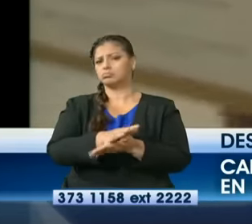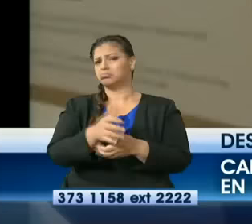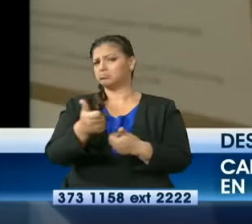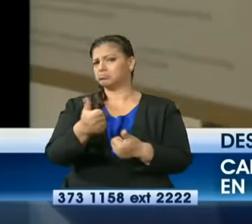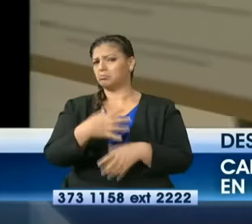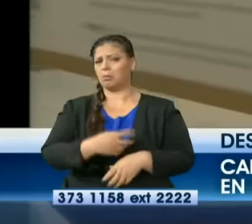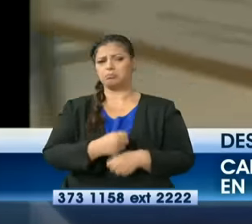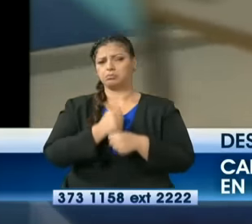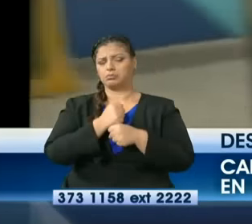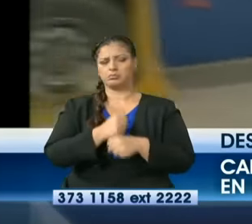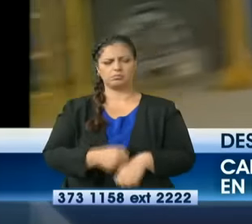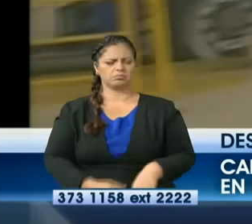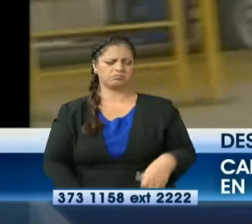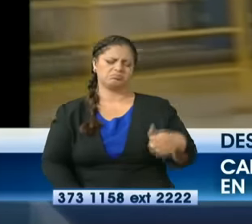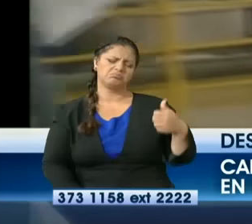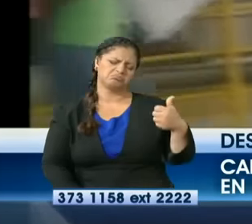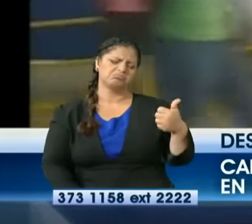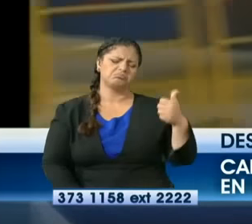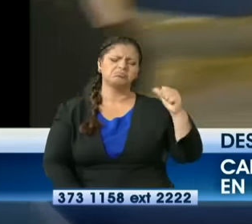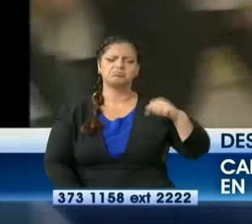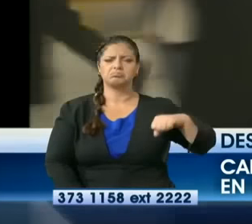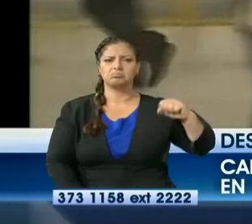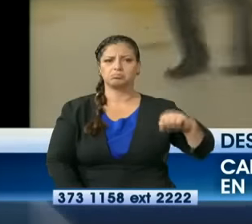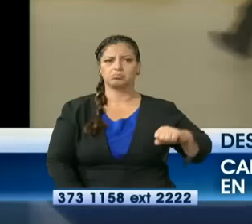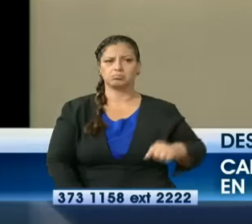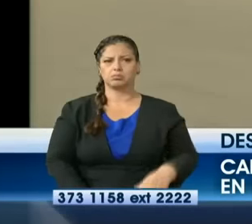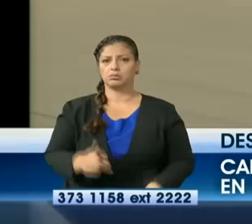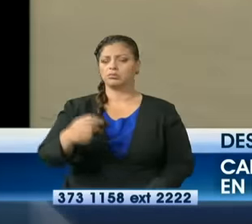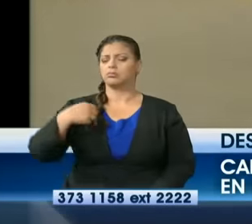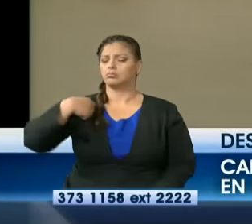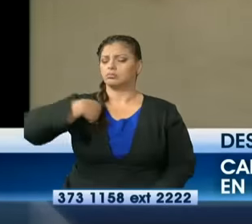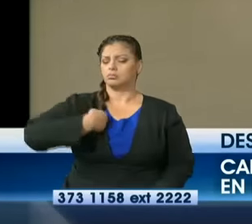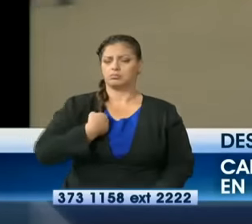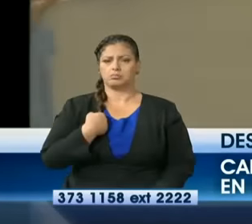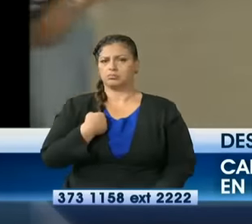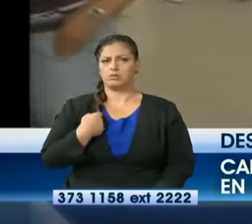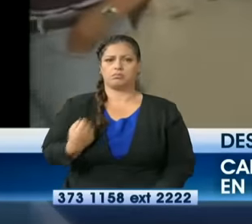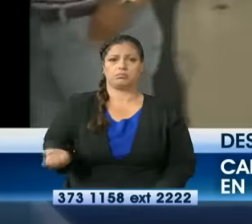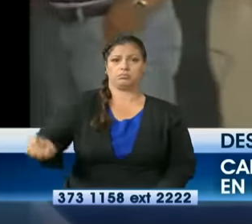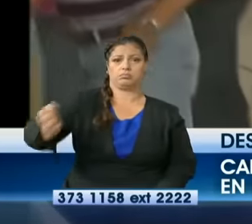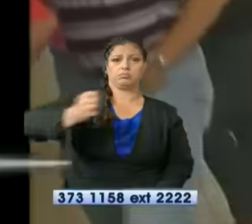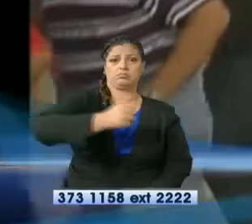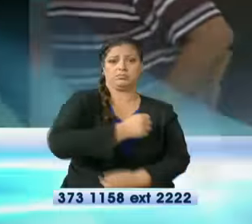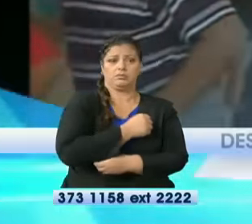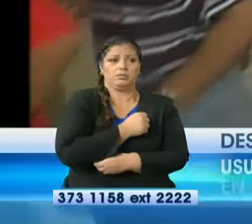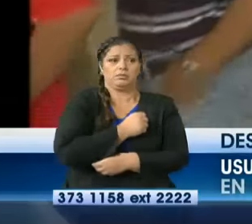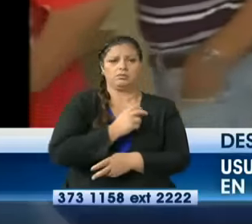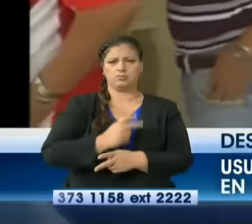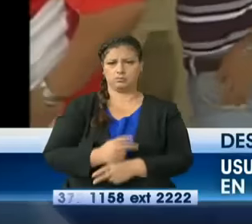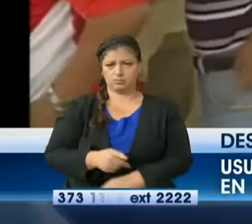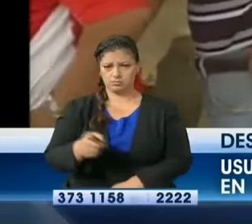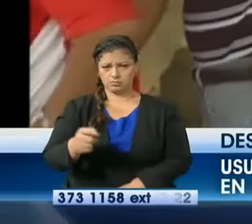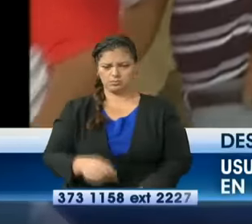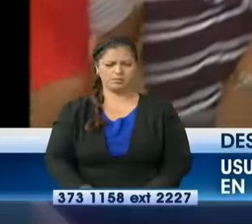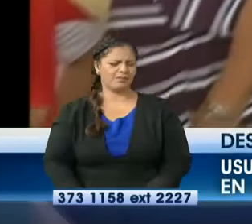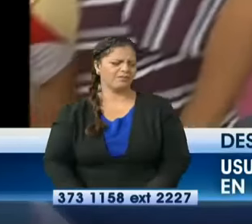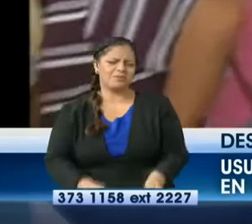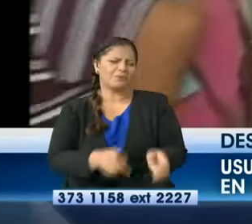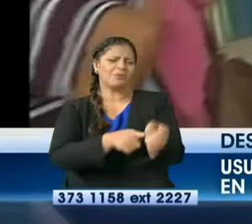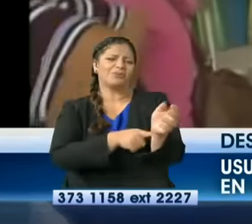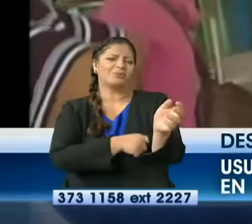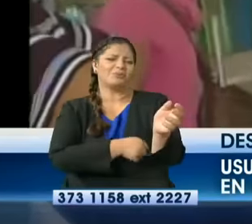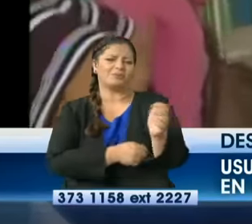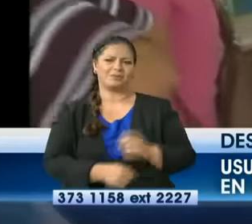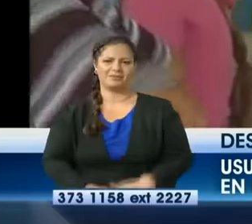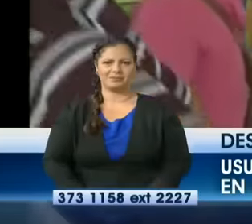de seguridad para no ser víctima de robo? No, la costumbre. ¿Alguna mala experiencia, amiga, cuando se ha movilizado en la Metrovía? No.